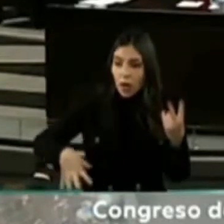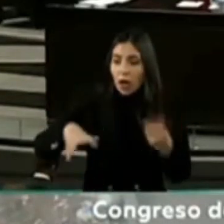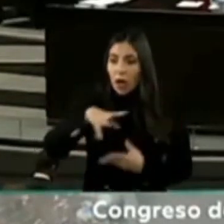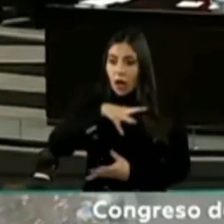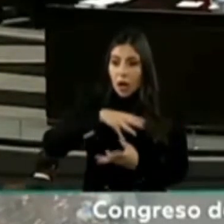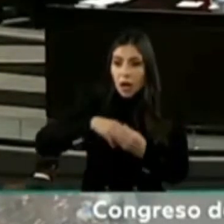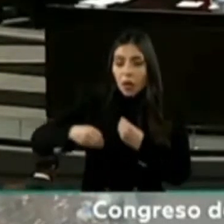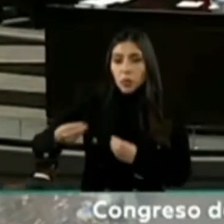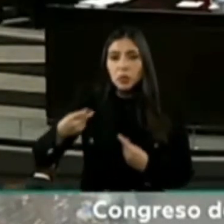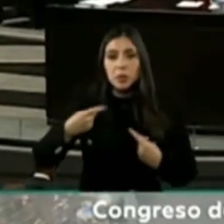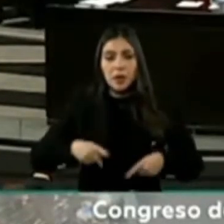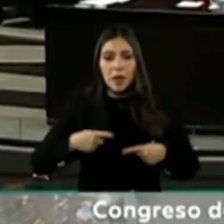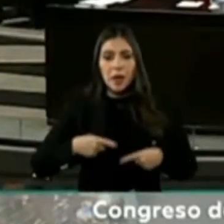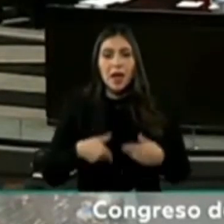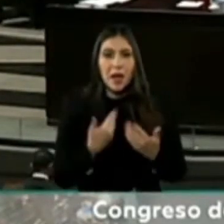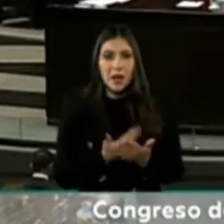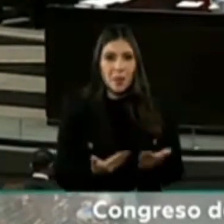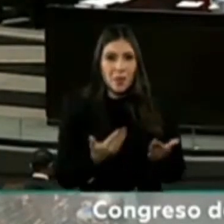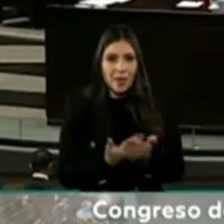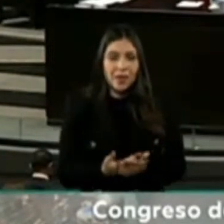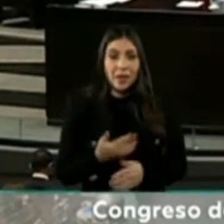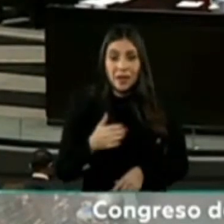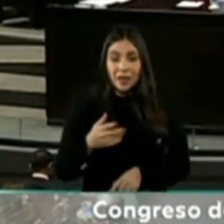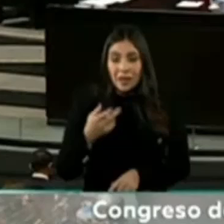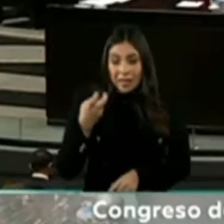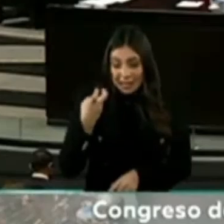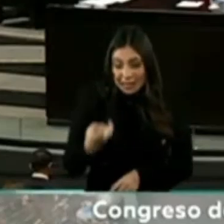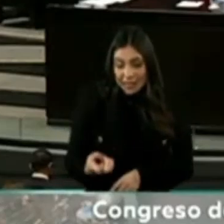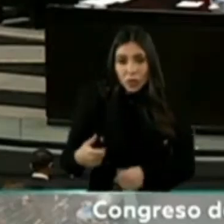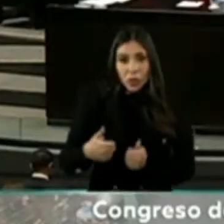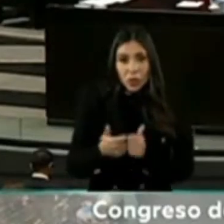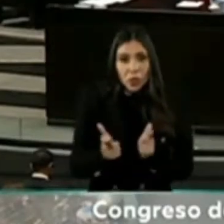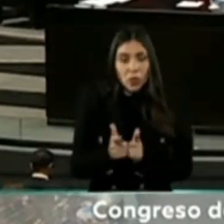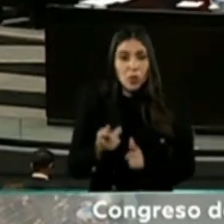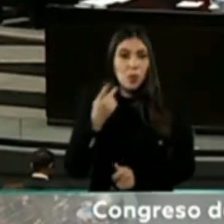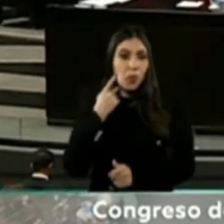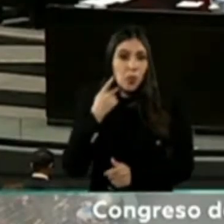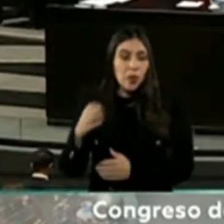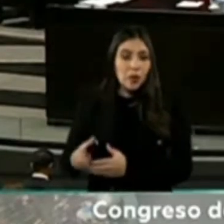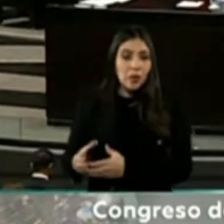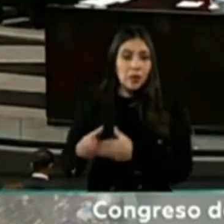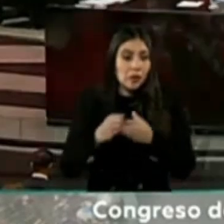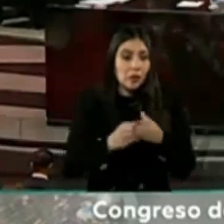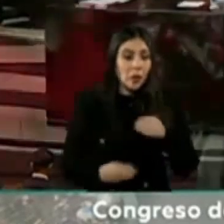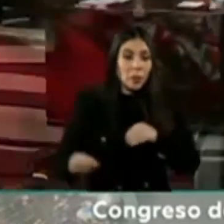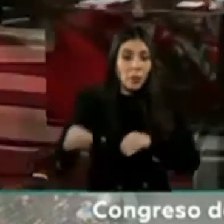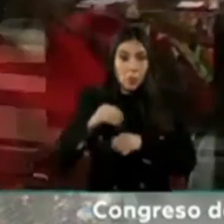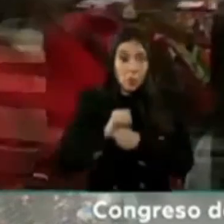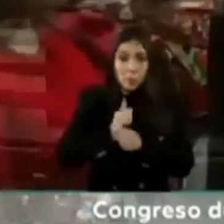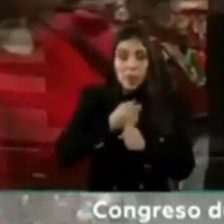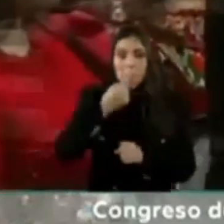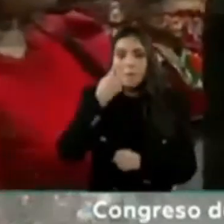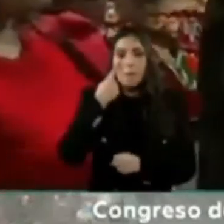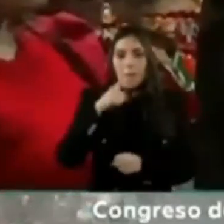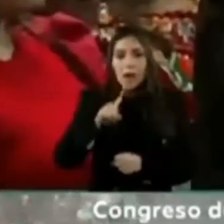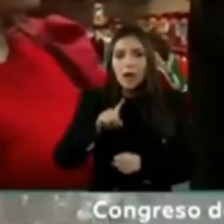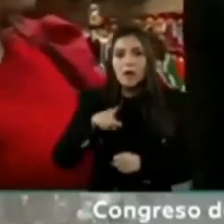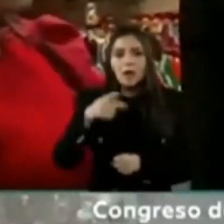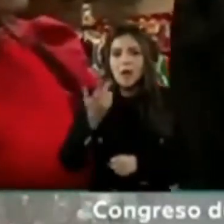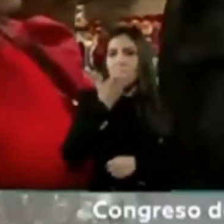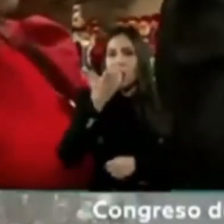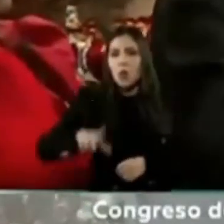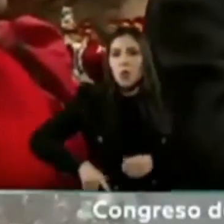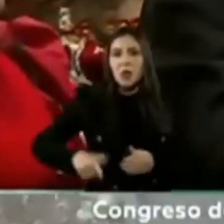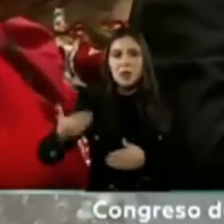José Reveles tiene mucho significado, efectivamente, ¿no? Ver pues todos los asegúnes y los acercamientos que